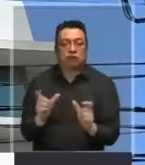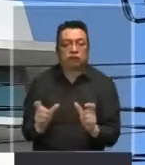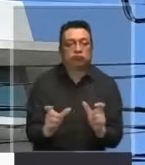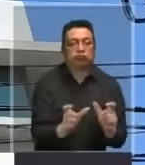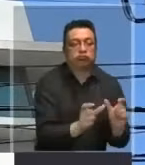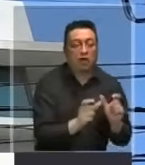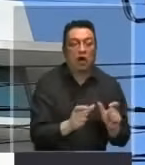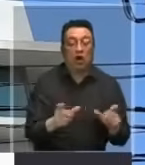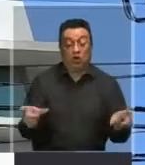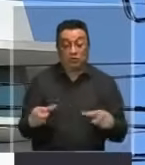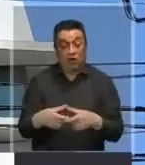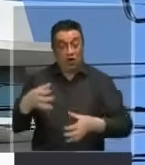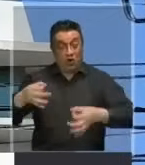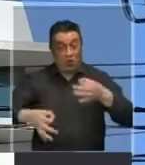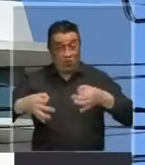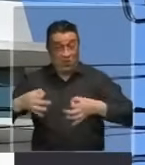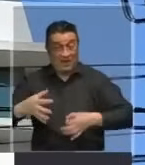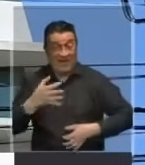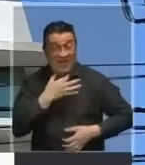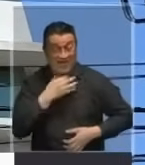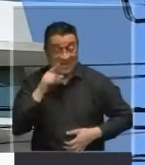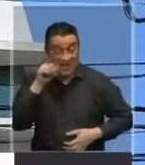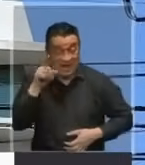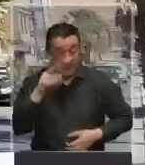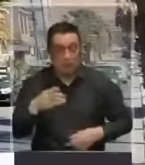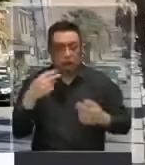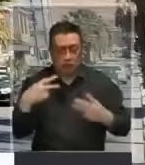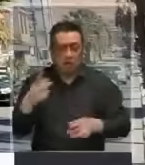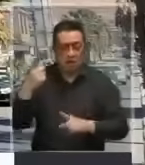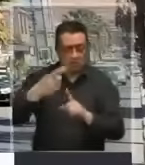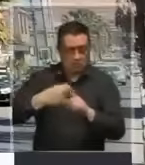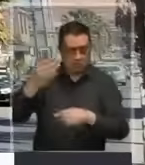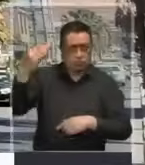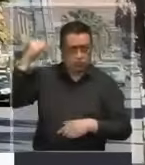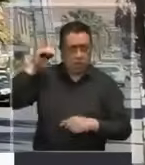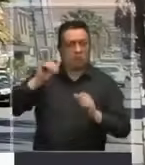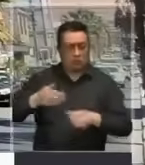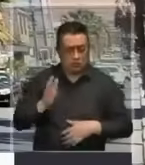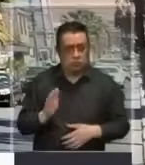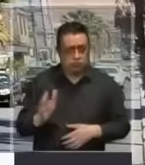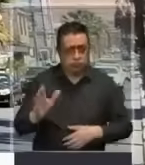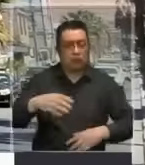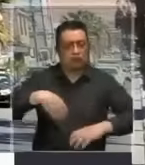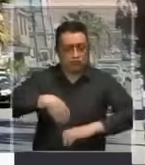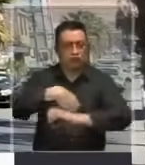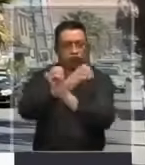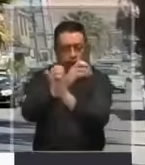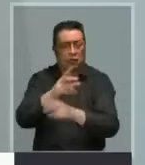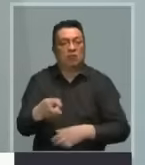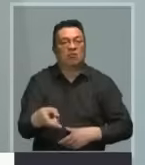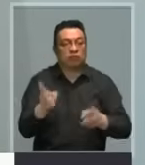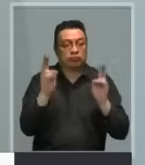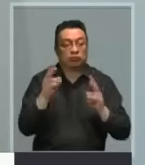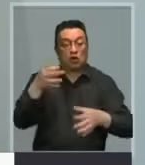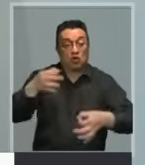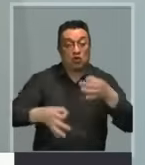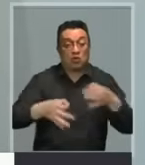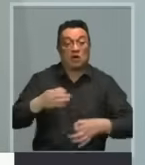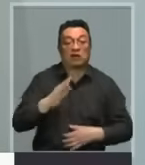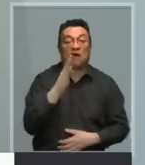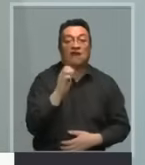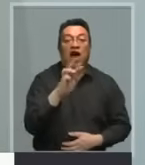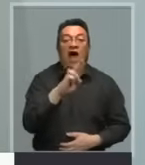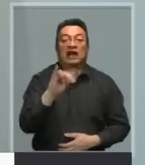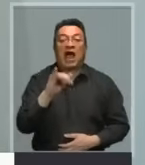de Jueces de Garantía de la ciudad le permitió hace meses seguir litigando vía Zoom. Algo que el juez Barraza desconoció